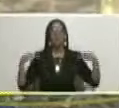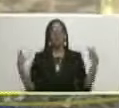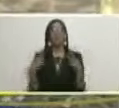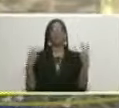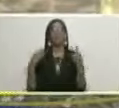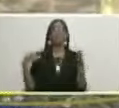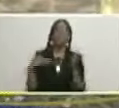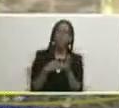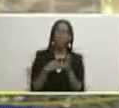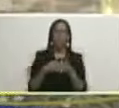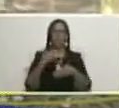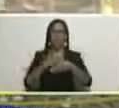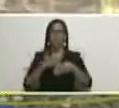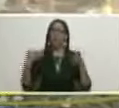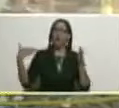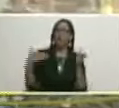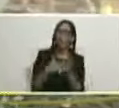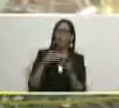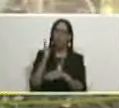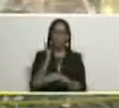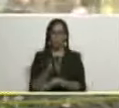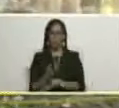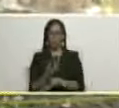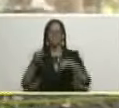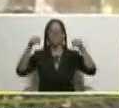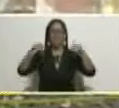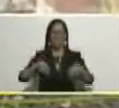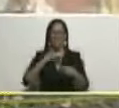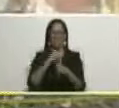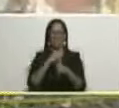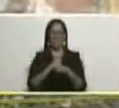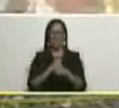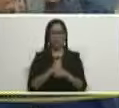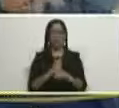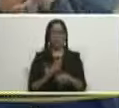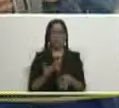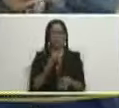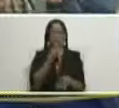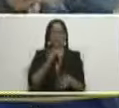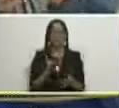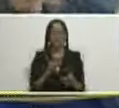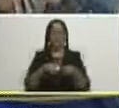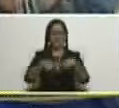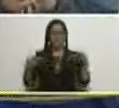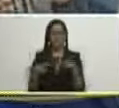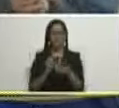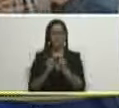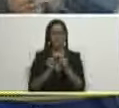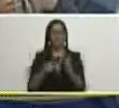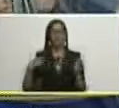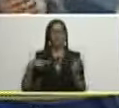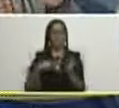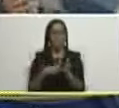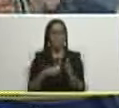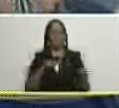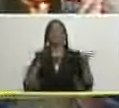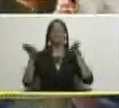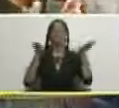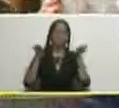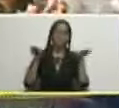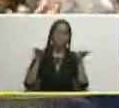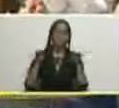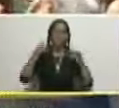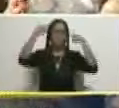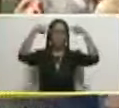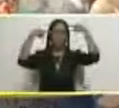el bloqueo, contra las sanciones. Esta obra de este gran complejo deportivo, recreacional y turístico,